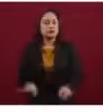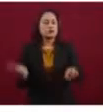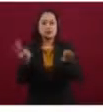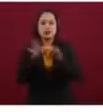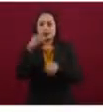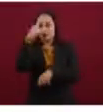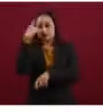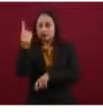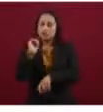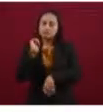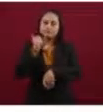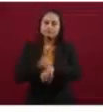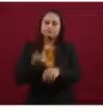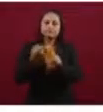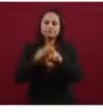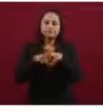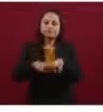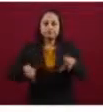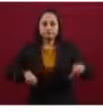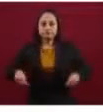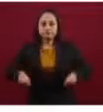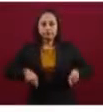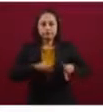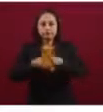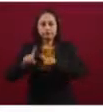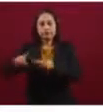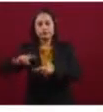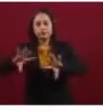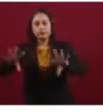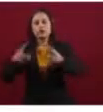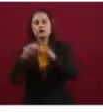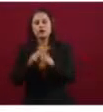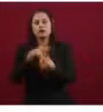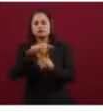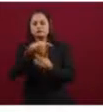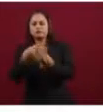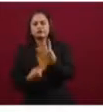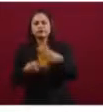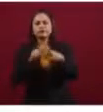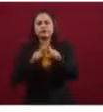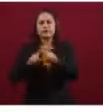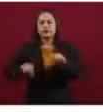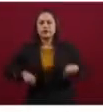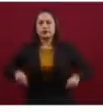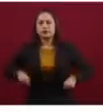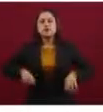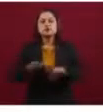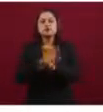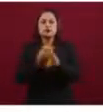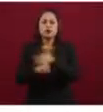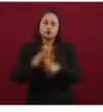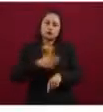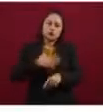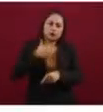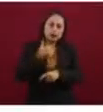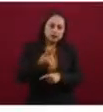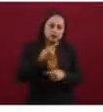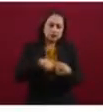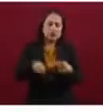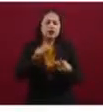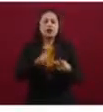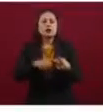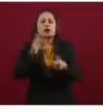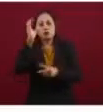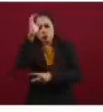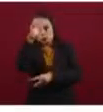y bueno en resumen tuvimos acciones conjuntas al mismo tiempo lo que decíamos access de bienestar acciones de cultura acciones